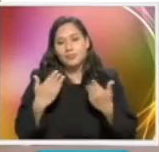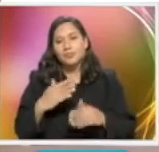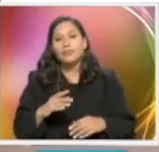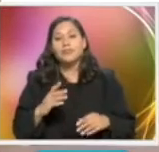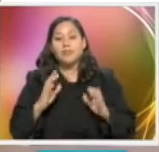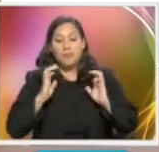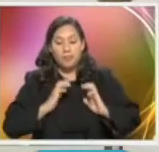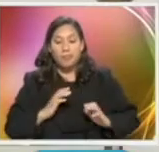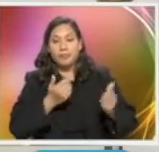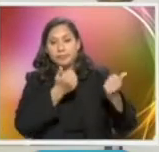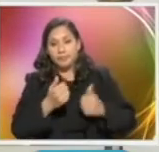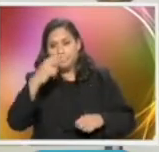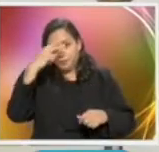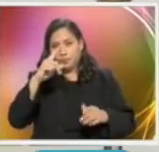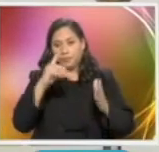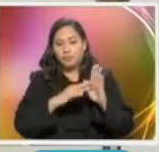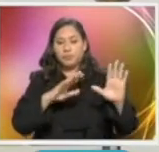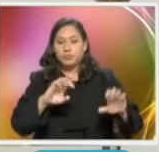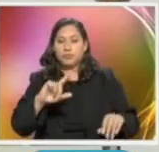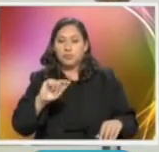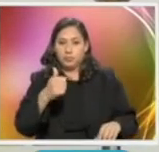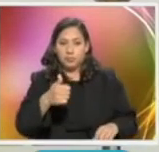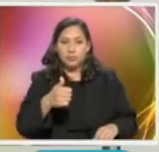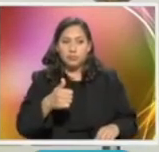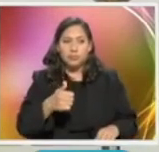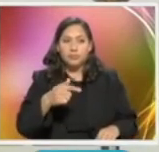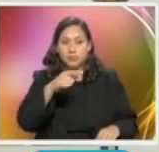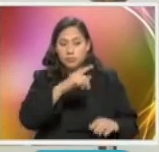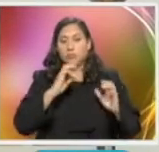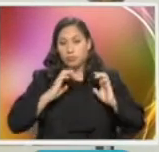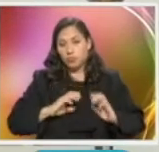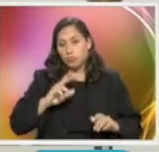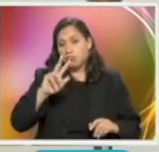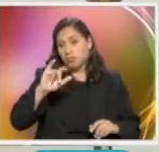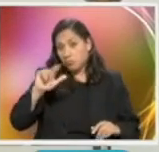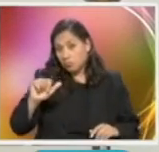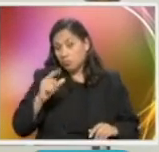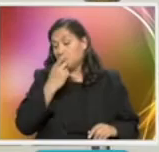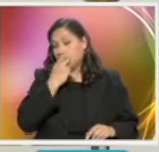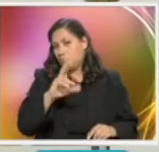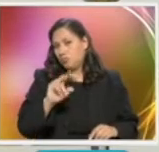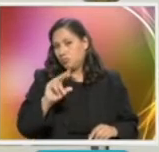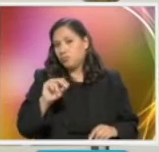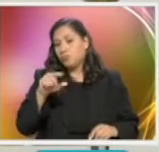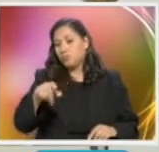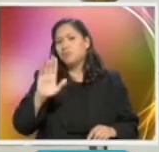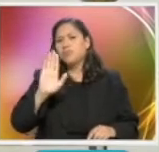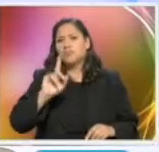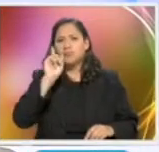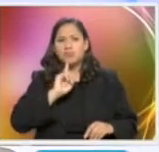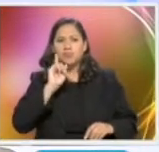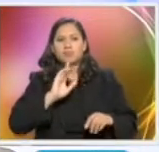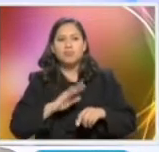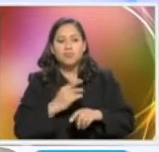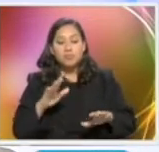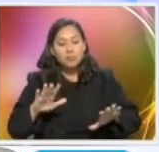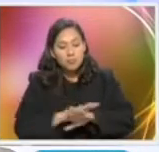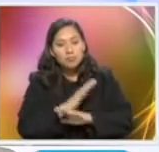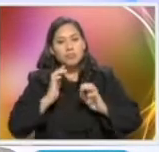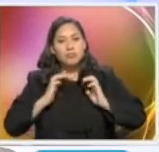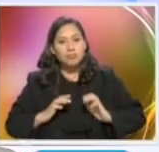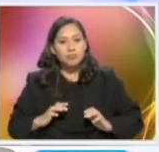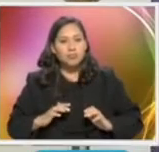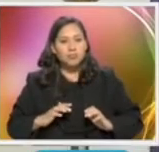cadáver que trajeron aquí a México en 1976 se supone que es el de Villa. Hay quienes dicen que es de una mujer, porque tuvieron que cambiar el